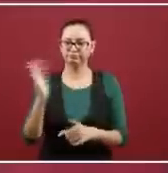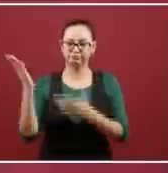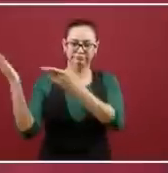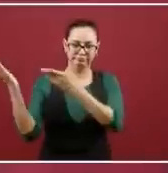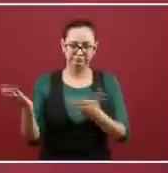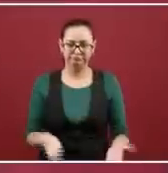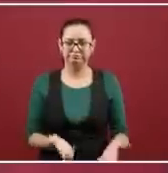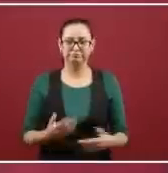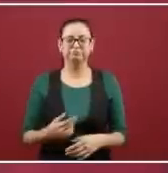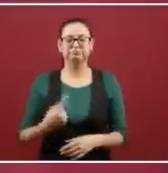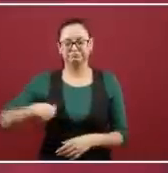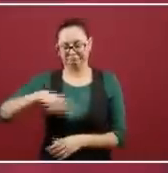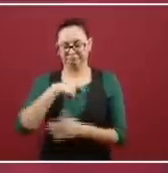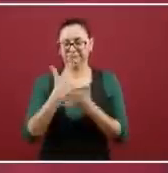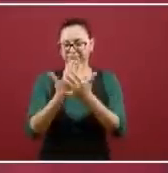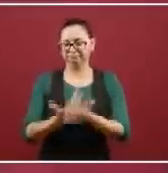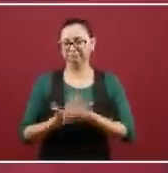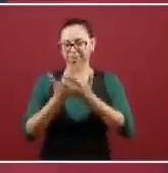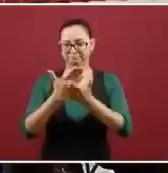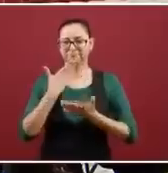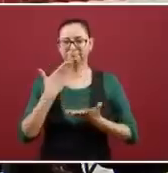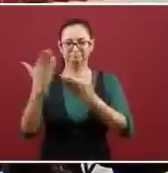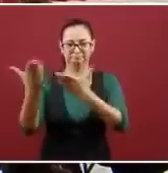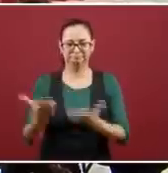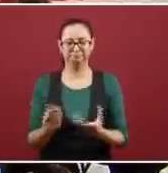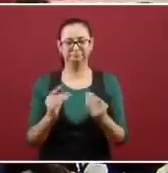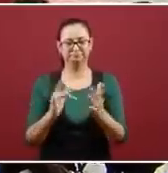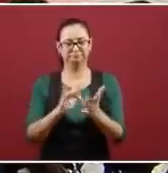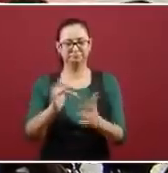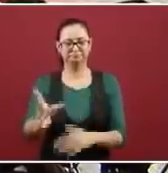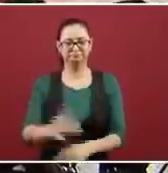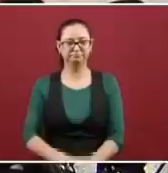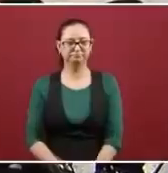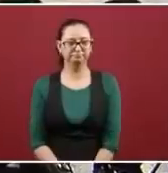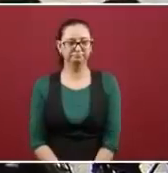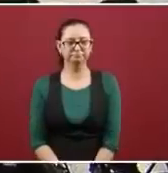brazos abiertos y serán bienvenidos. Muchas gracias.